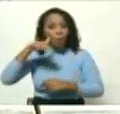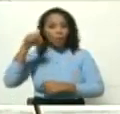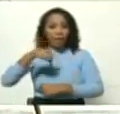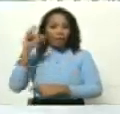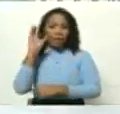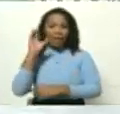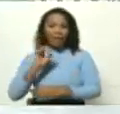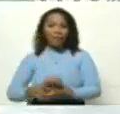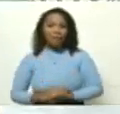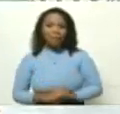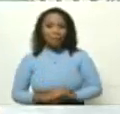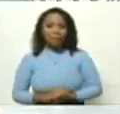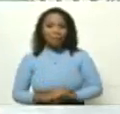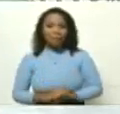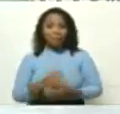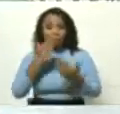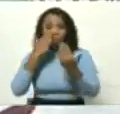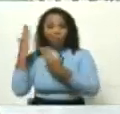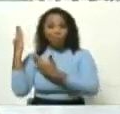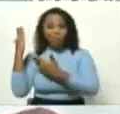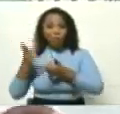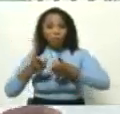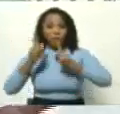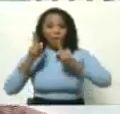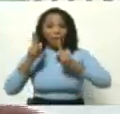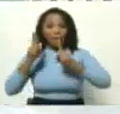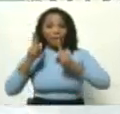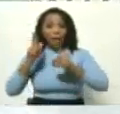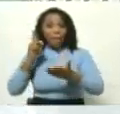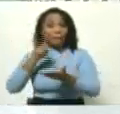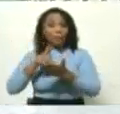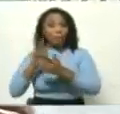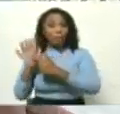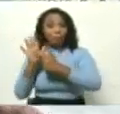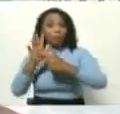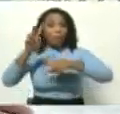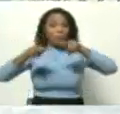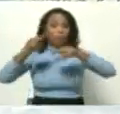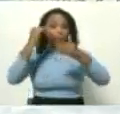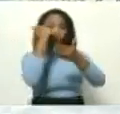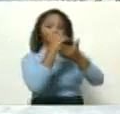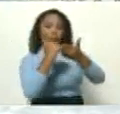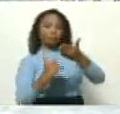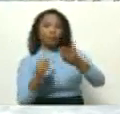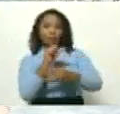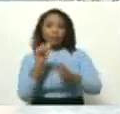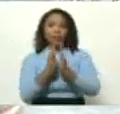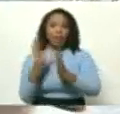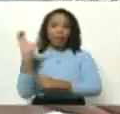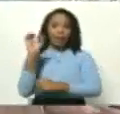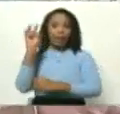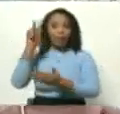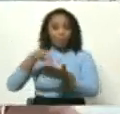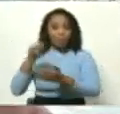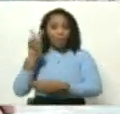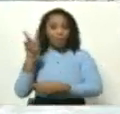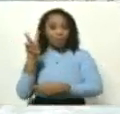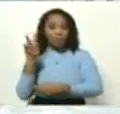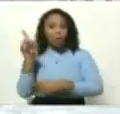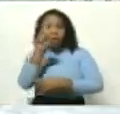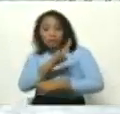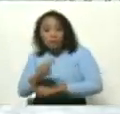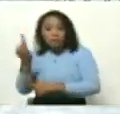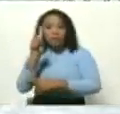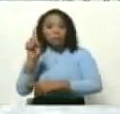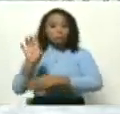Caracas. Bien, acabamos de escuchar a las autoridades en lo que ha sido la presentación de esta agenda Semana Santa Caracas 2022, un ciclo de conciertos,